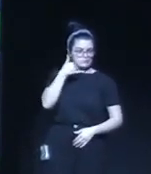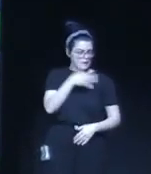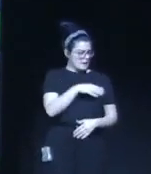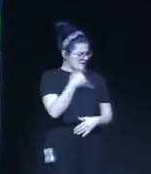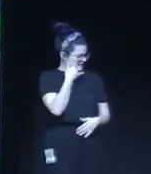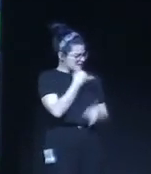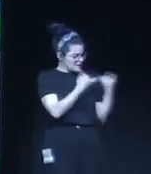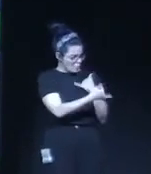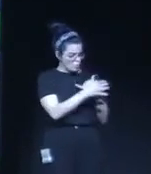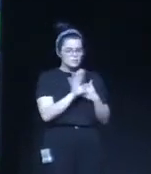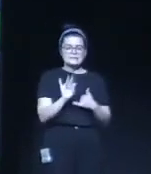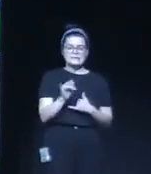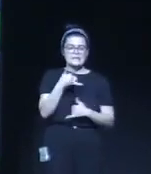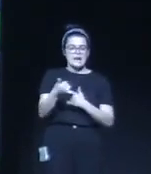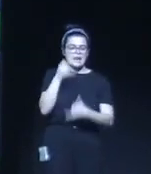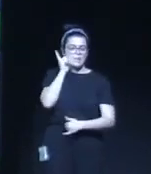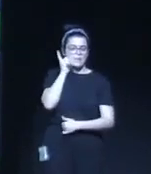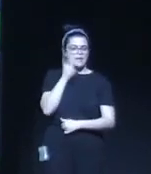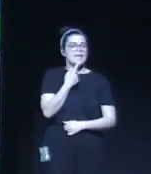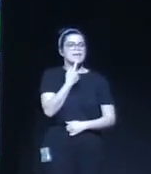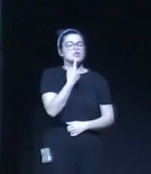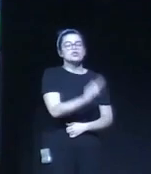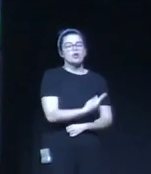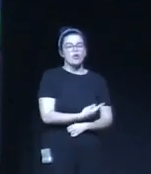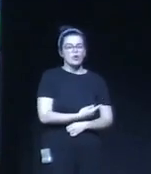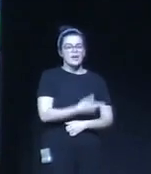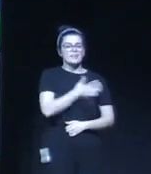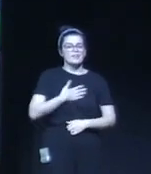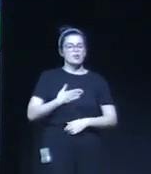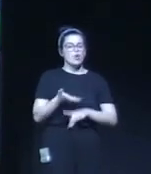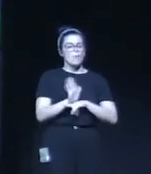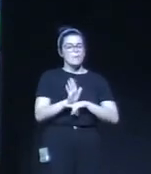Creo. Y dice, oye, quiero hacer una peli, un corto de esto.